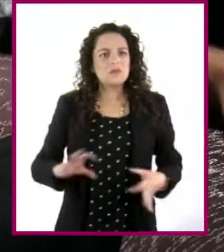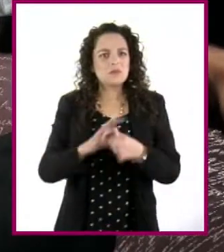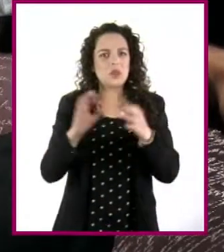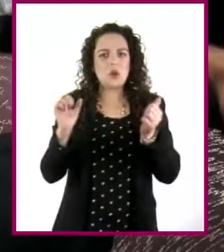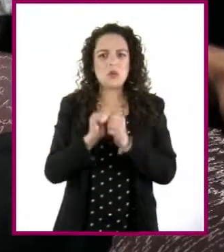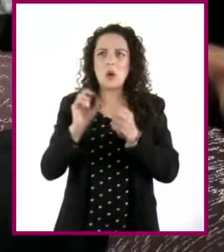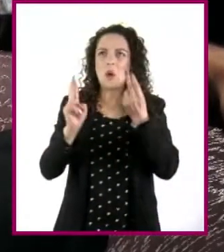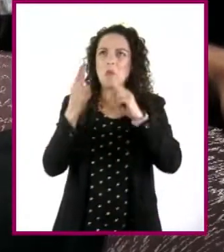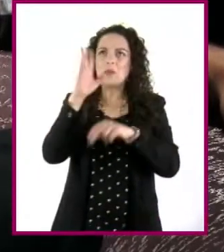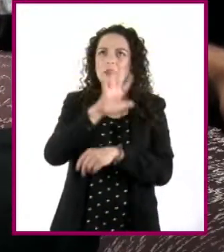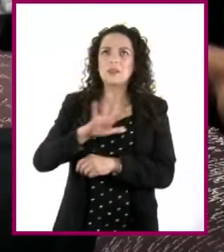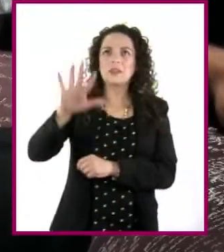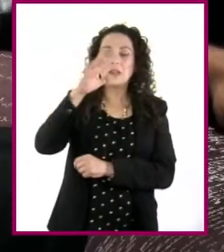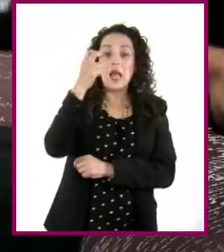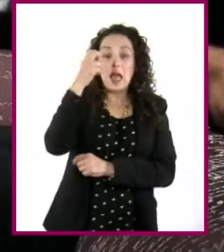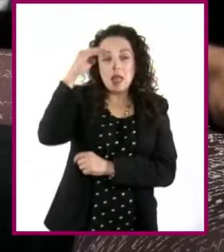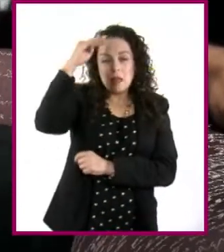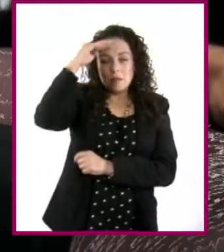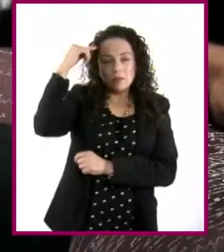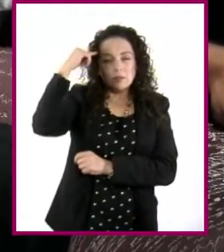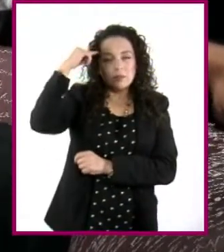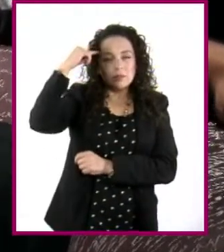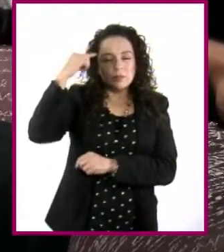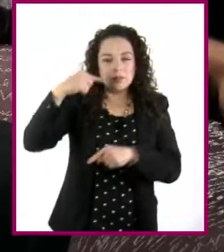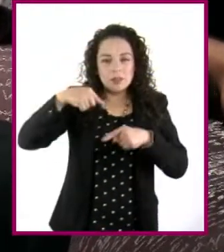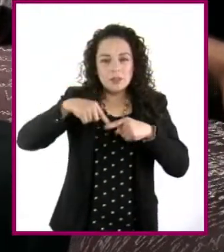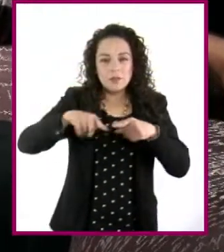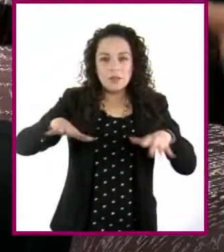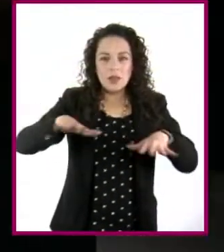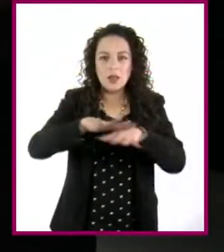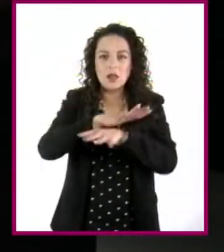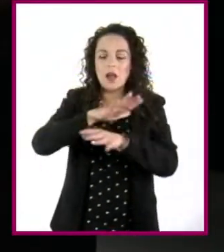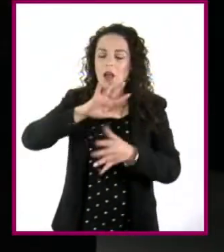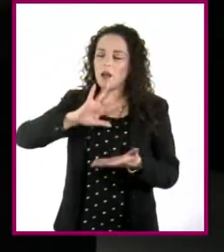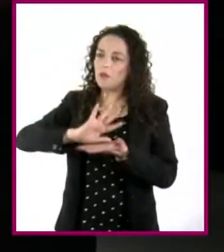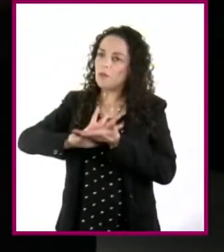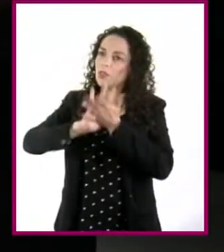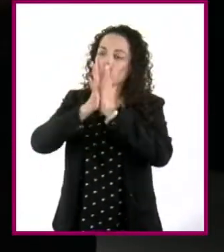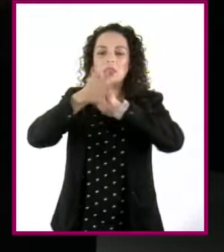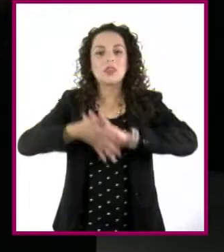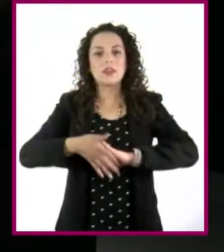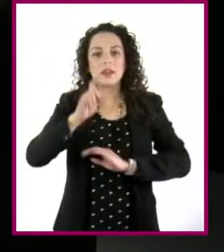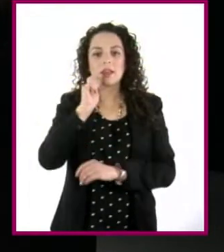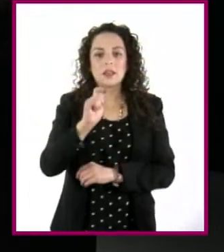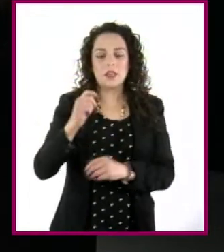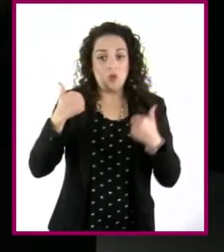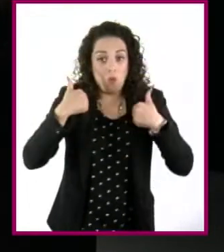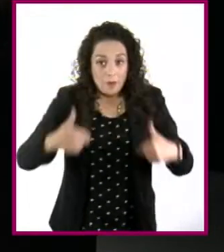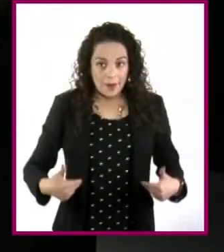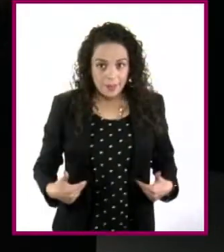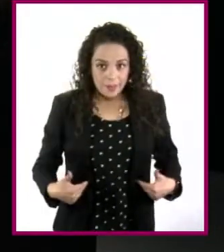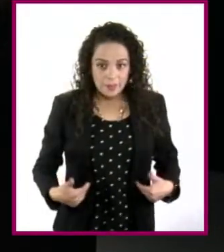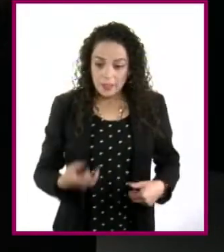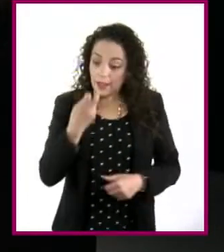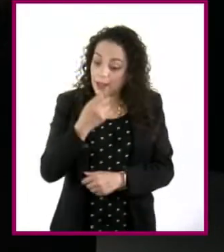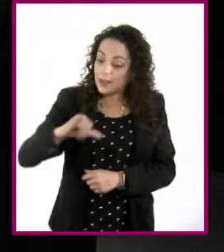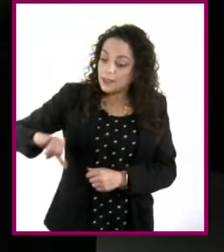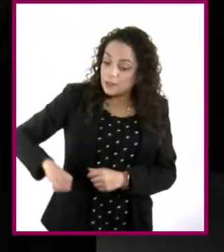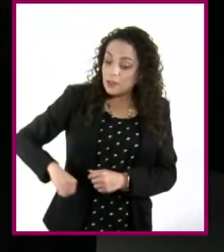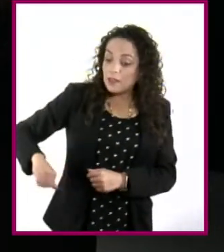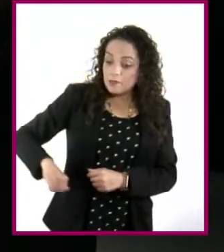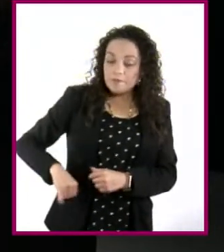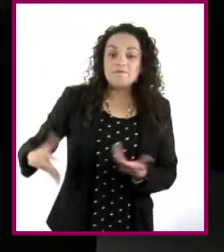pensamiento comenzó a dar un giro que Xirau califica de humanista. El interés fue dejando de ser